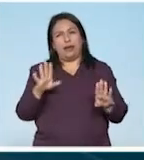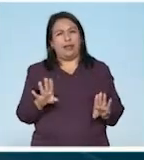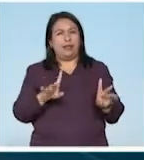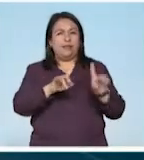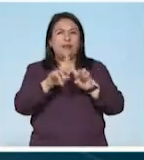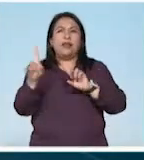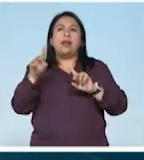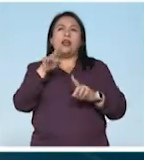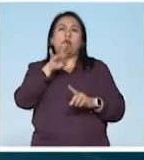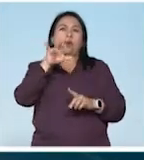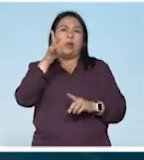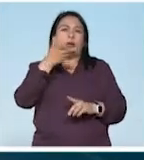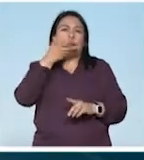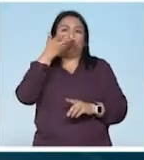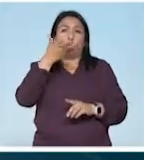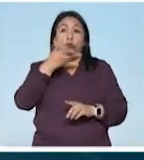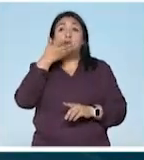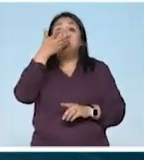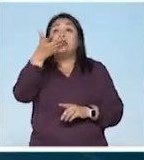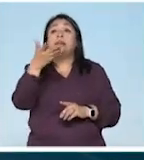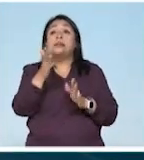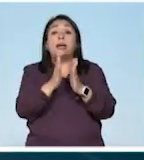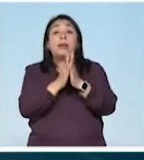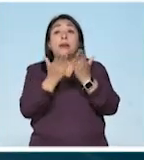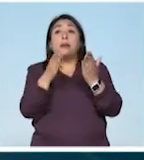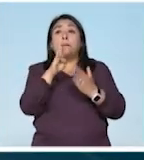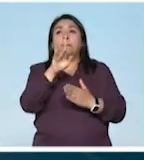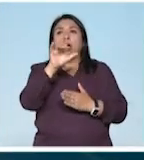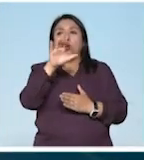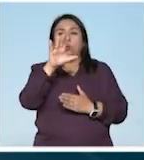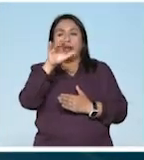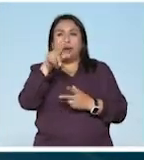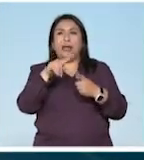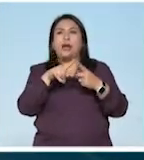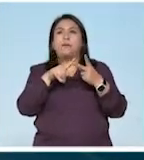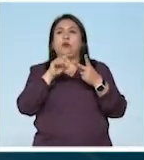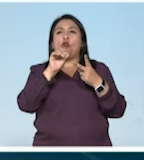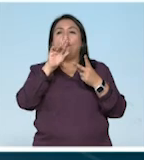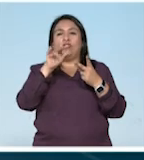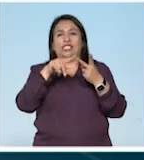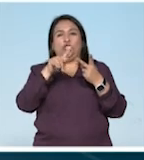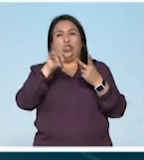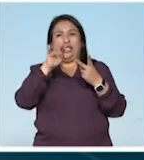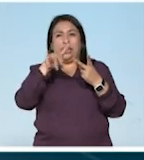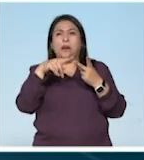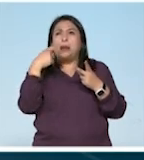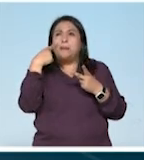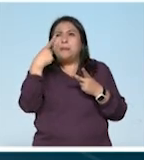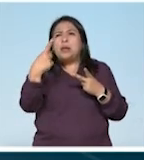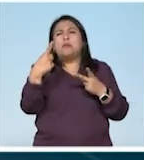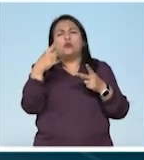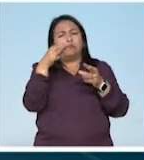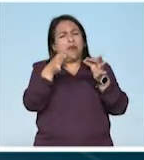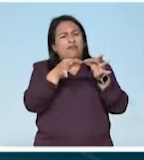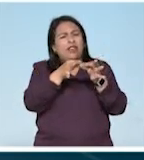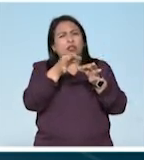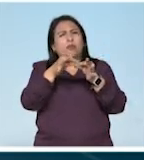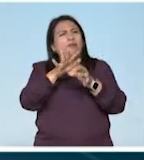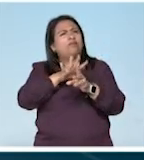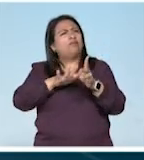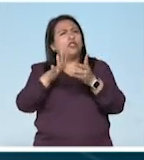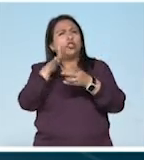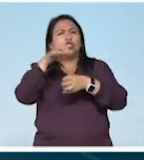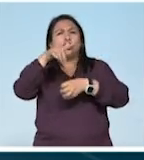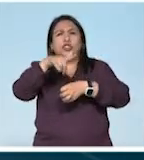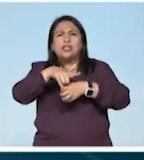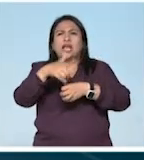de la novela costumbrista. Las novelas Balún Canán y Oficio de Tinieblas recrean con precisión la atmósfera